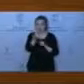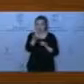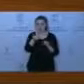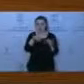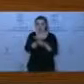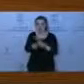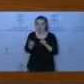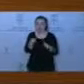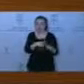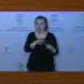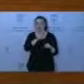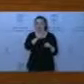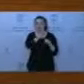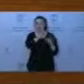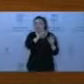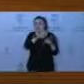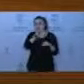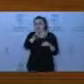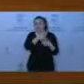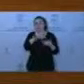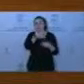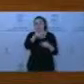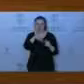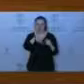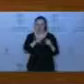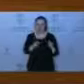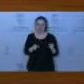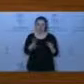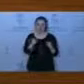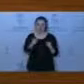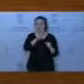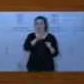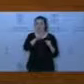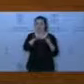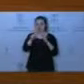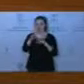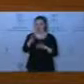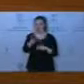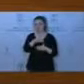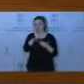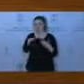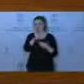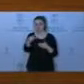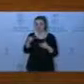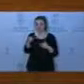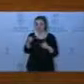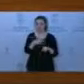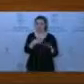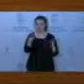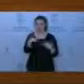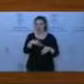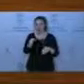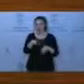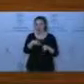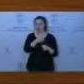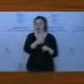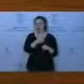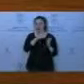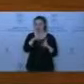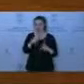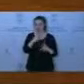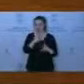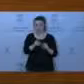de 73 millones de euros en Asturias, o 267 millones de euros de desahorro, según nos dice la Sindicatura de